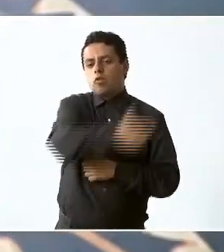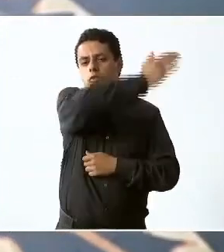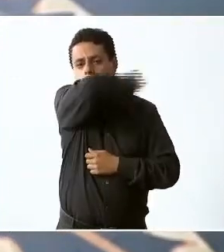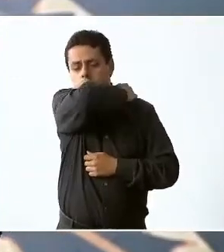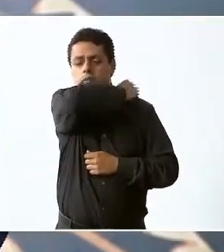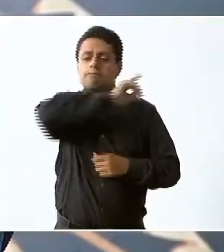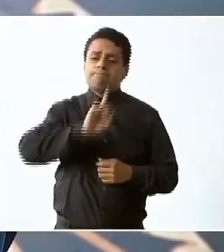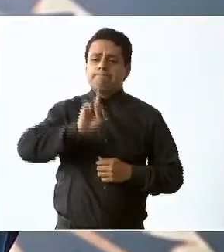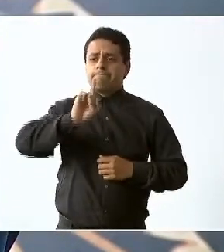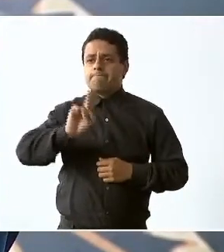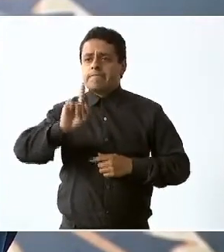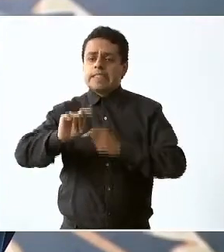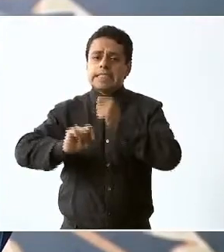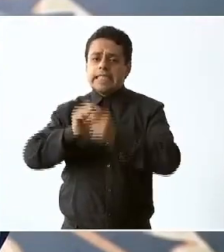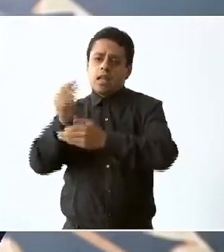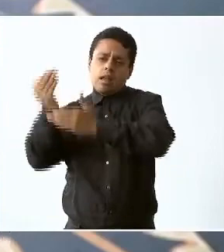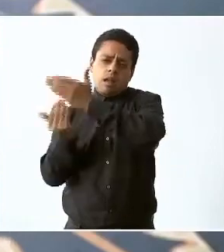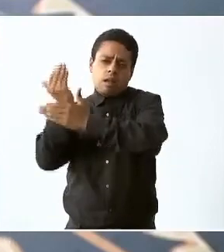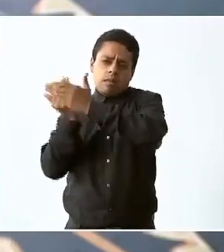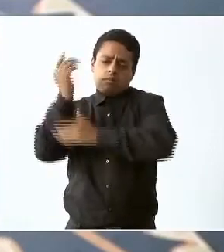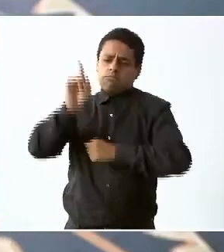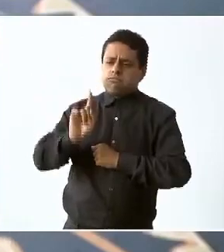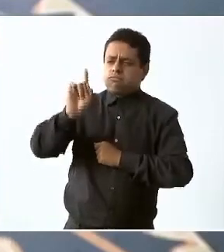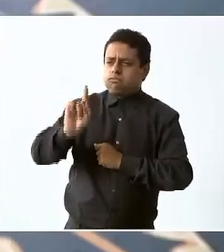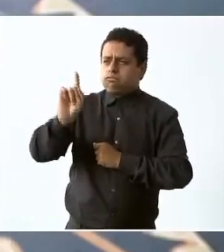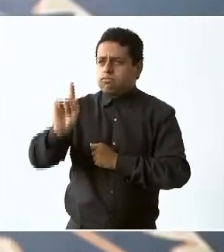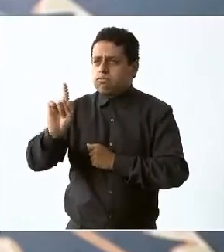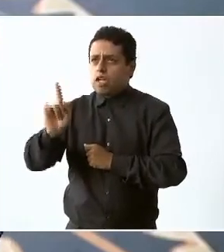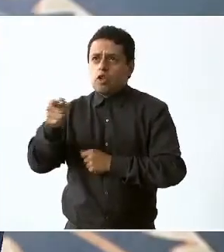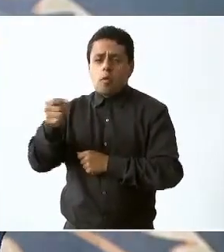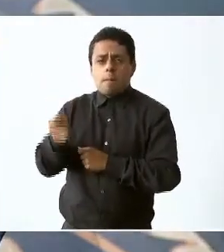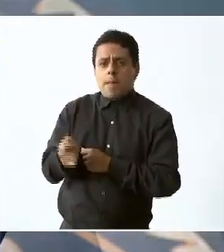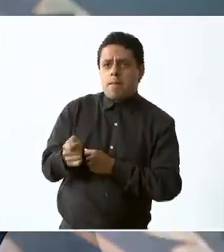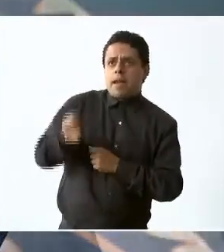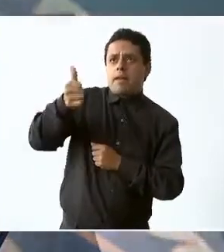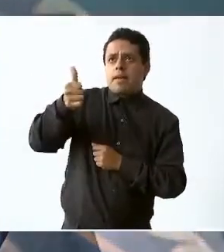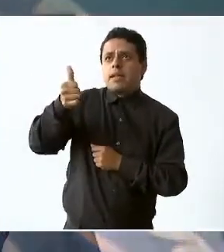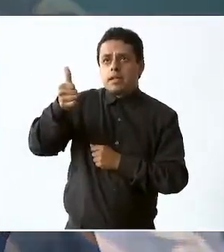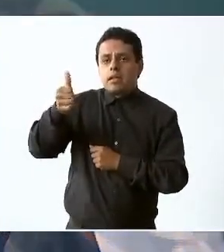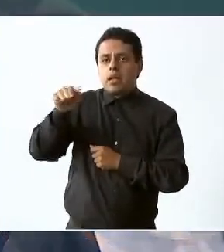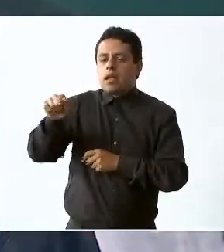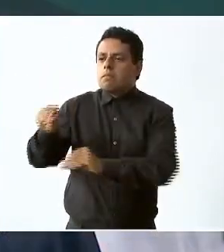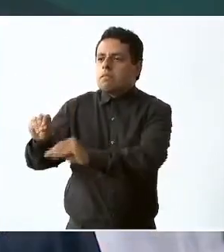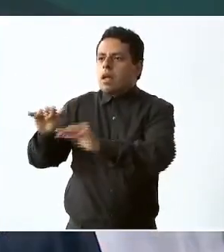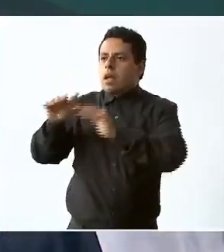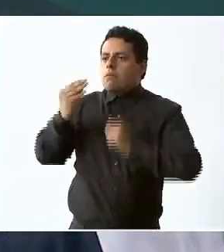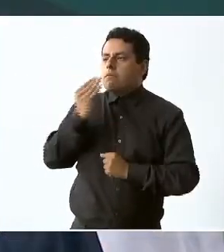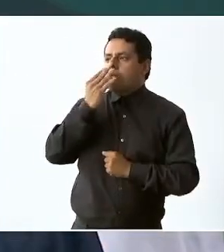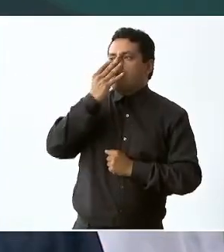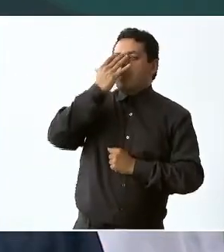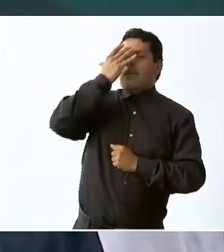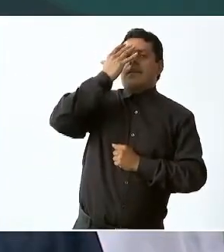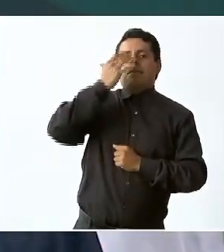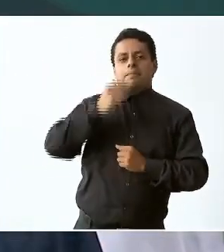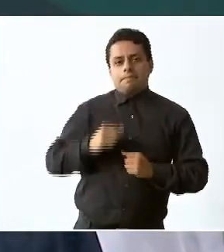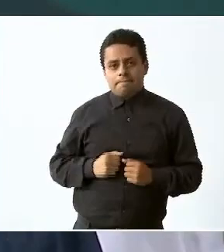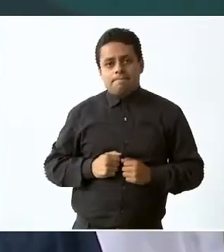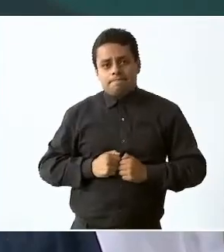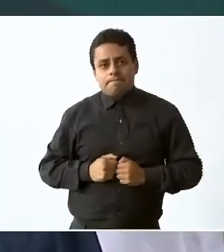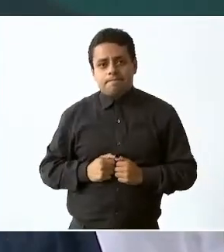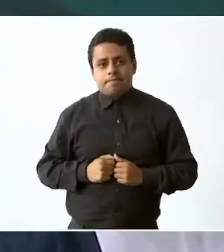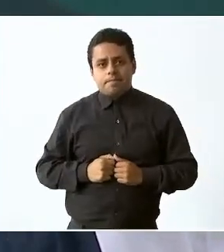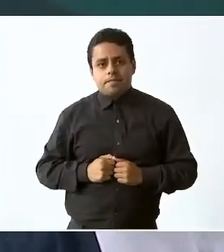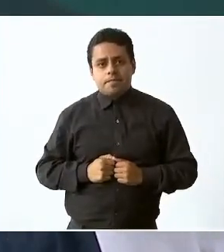tienda. A las 6 de la mañana y al estrenar su lujo quede lleno el país del aroma del estreno. Como